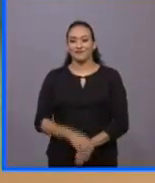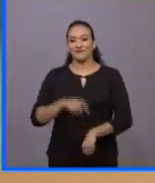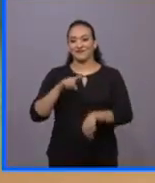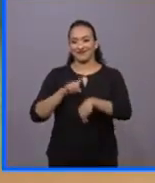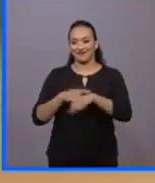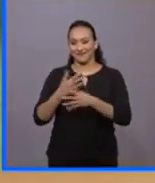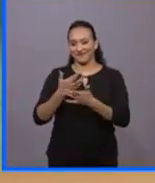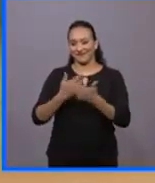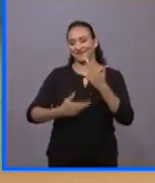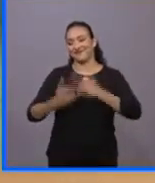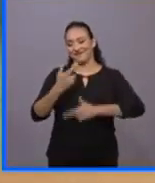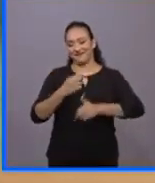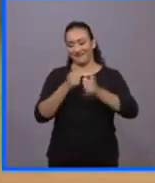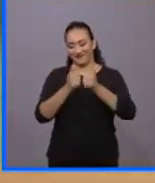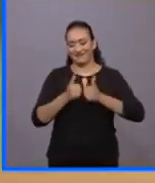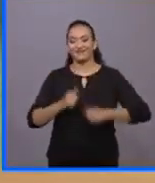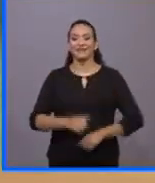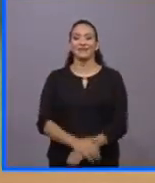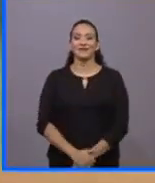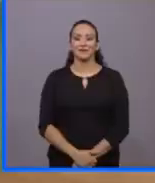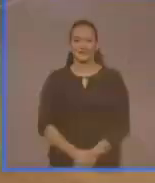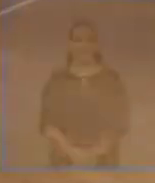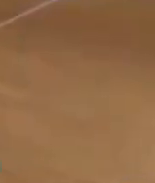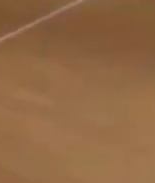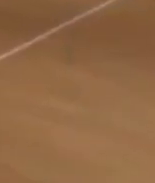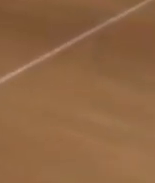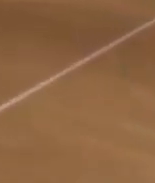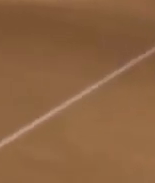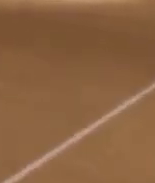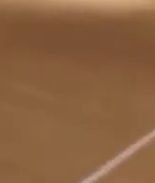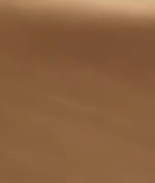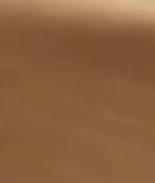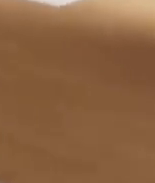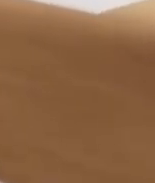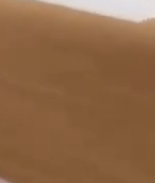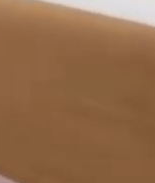Hacemos una nueva pausa, ya regresamos.